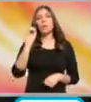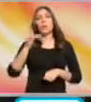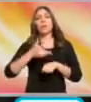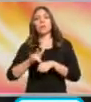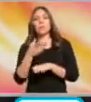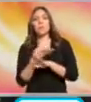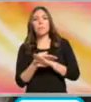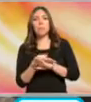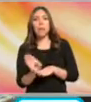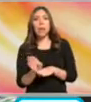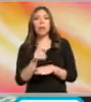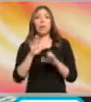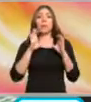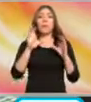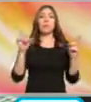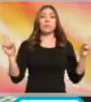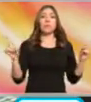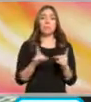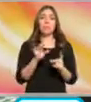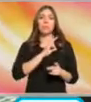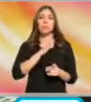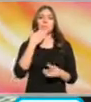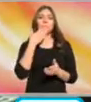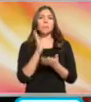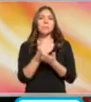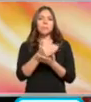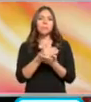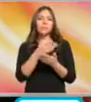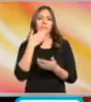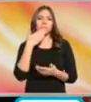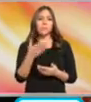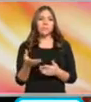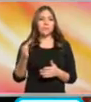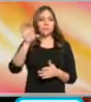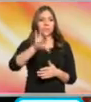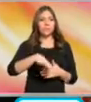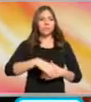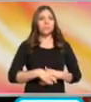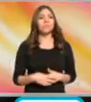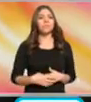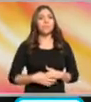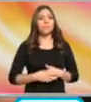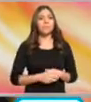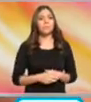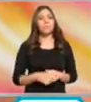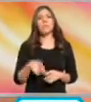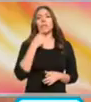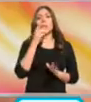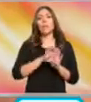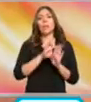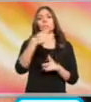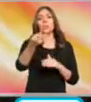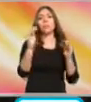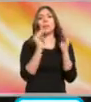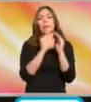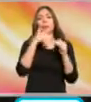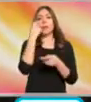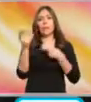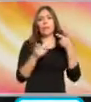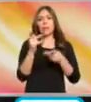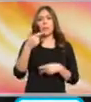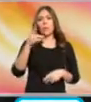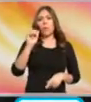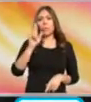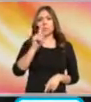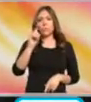blanco si de repente estamos como que cuidando la línea. Nada más que bien picadito, Muy ¿verdad? bien. Vaya. Oye, mi chef, y si queremos, por ejemplo, bueno, yo preparar esto en mi casa, el huauzontle lo